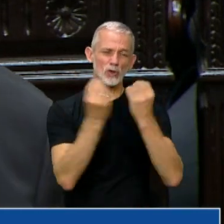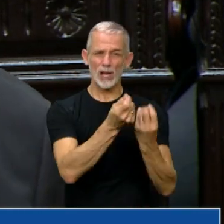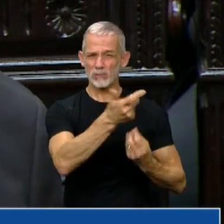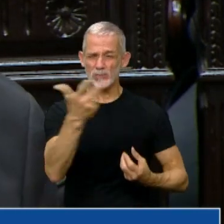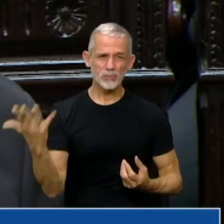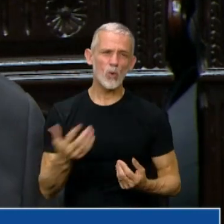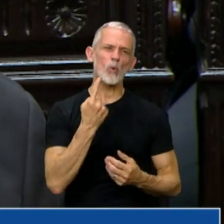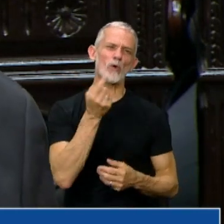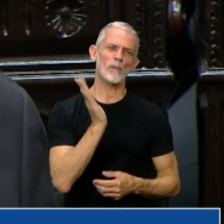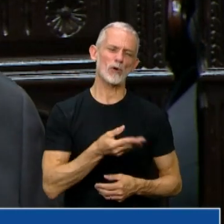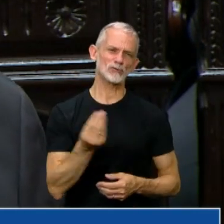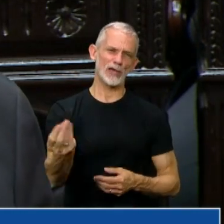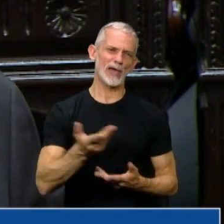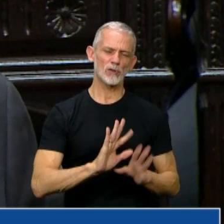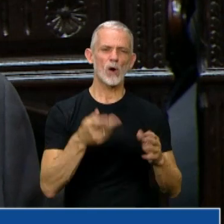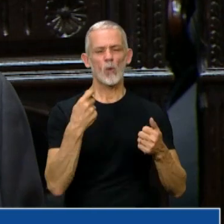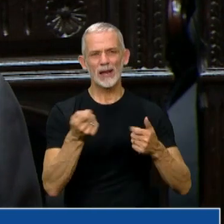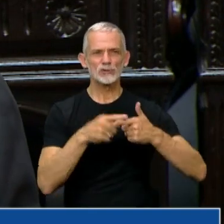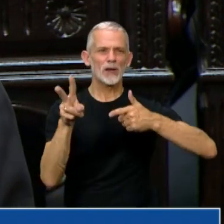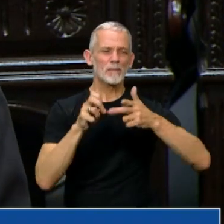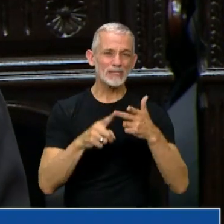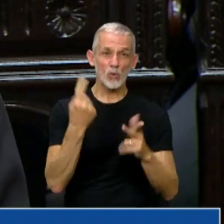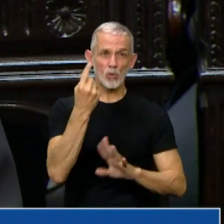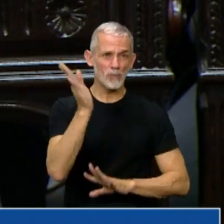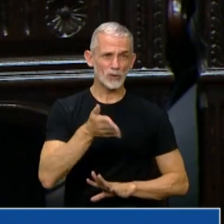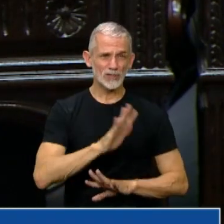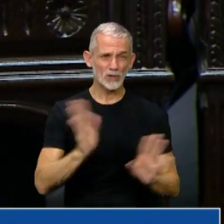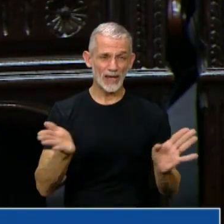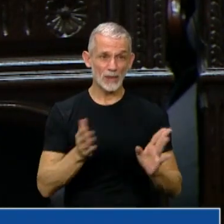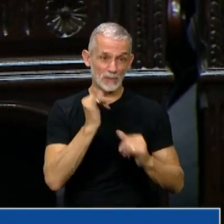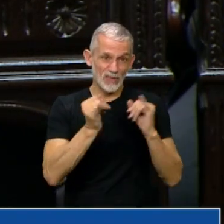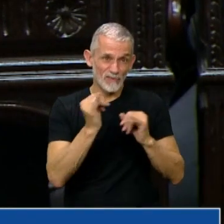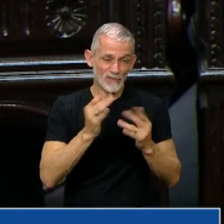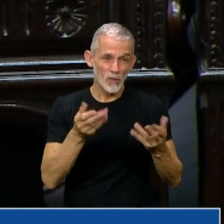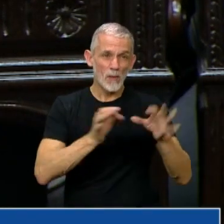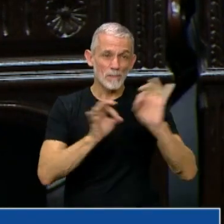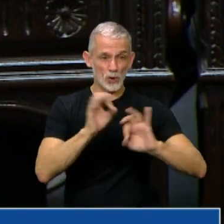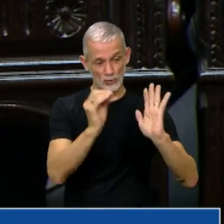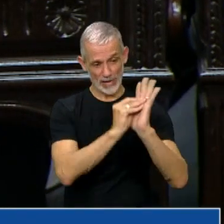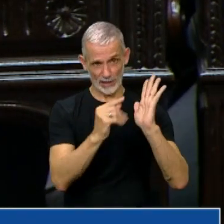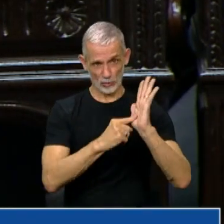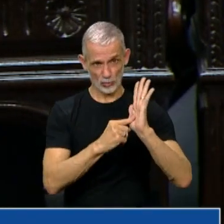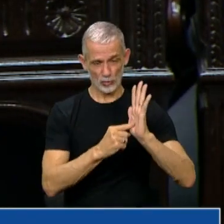de las remuneraciones, jubilaciones y pensiones, según informa el proyecto.